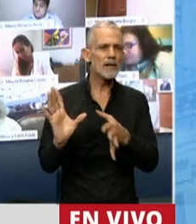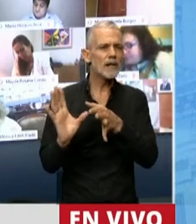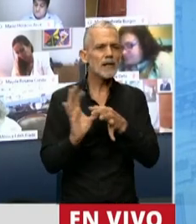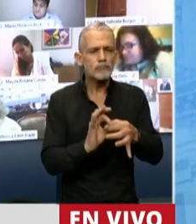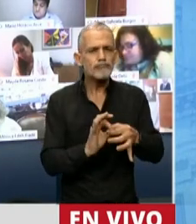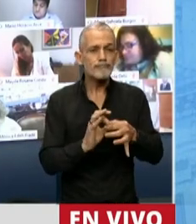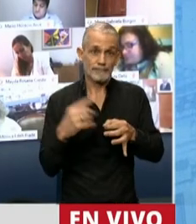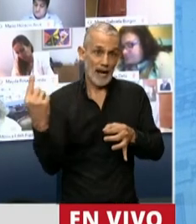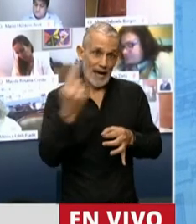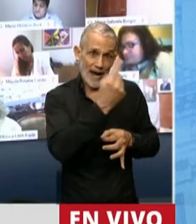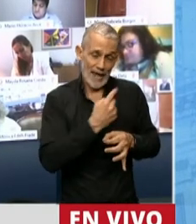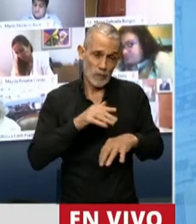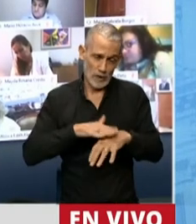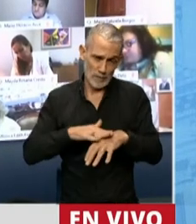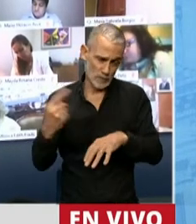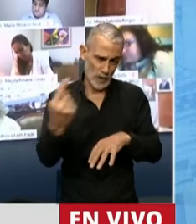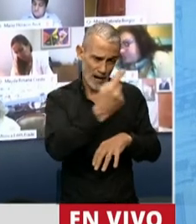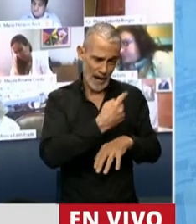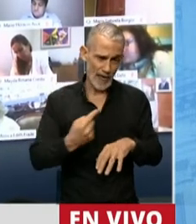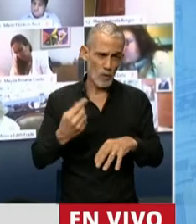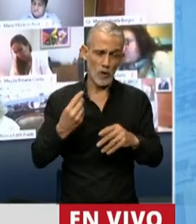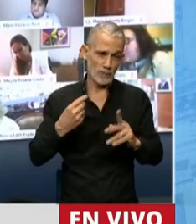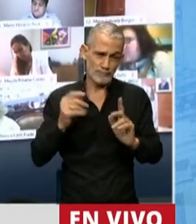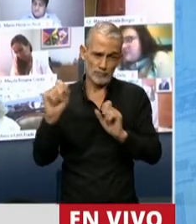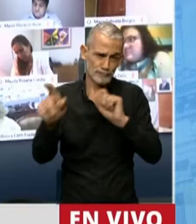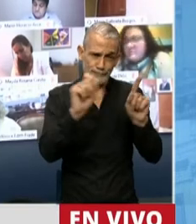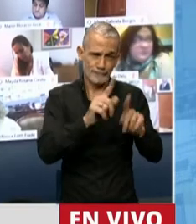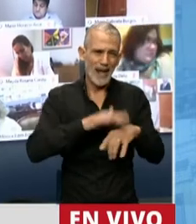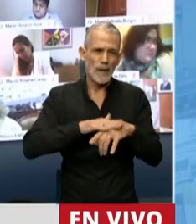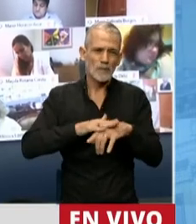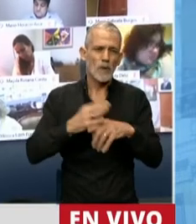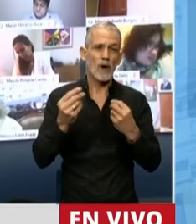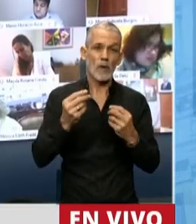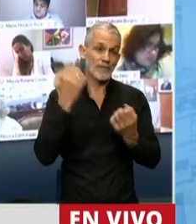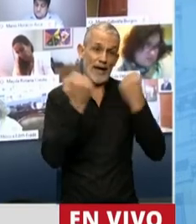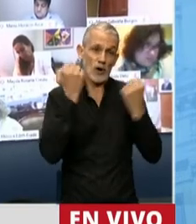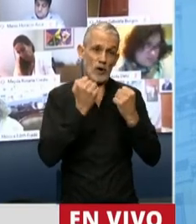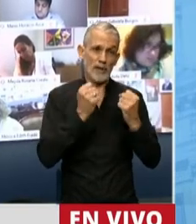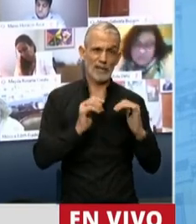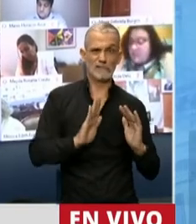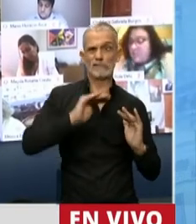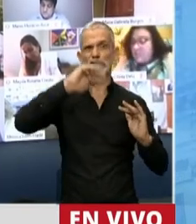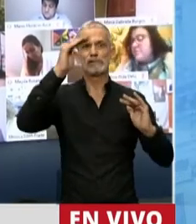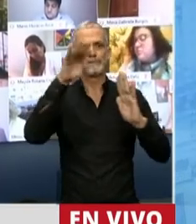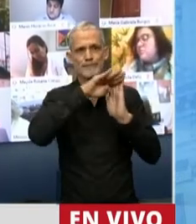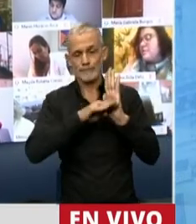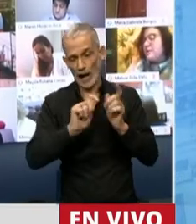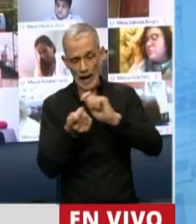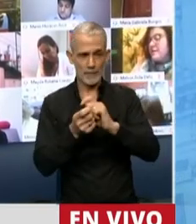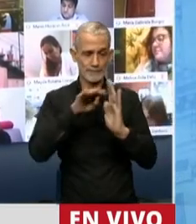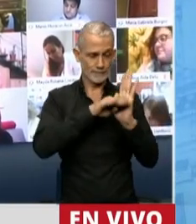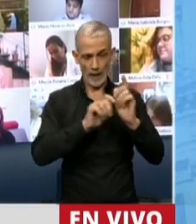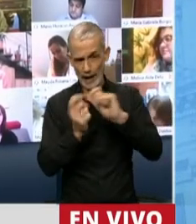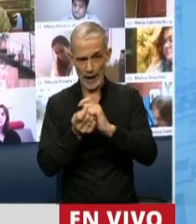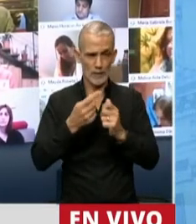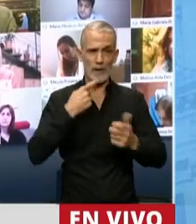y en esto cada uno nos tenemos que hacer cargo de la parte que nos toca, a los vaivenes de la economía, a los cambios de reglas de juego, que son